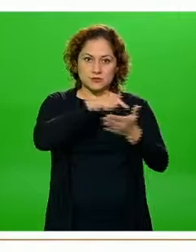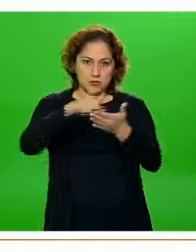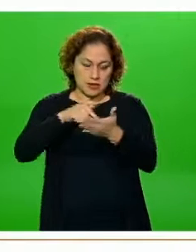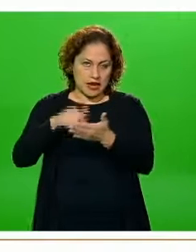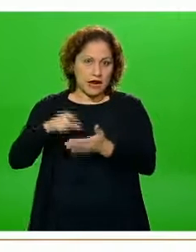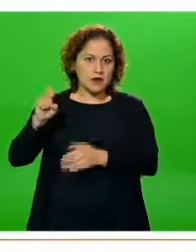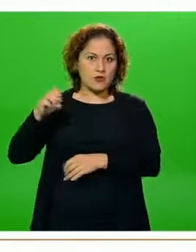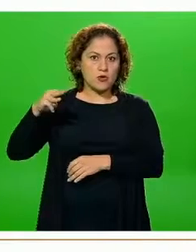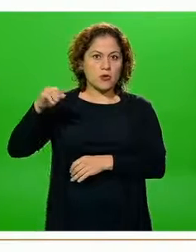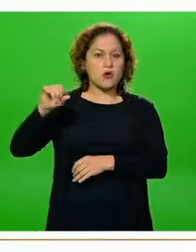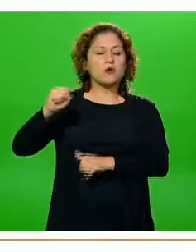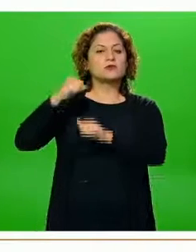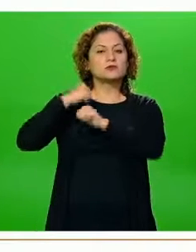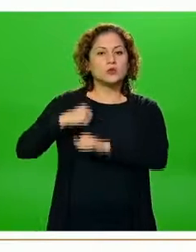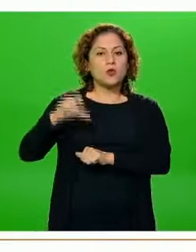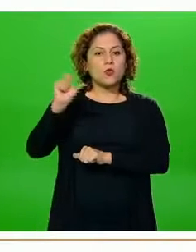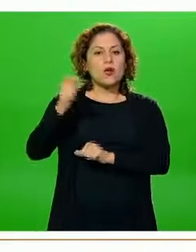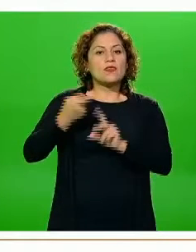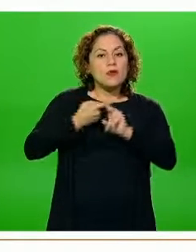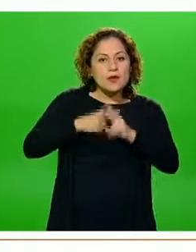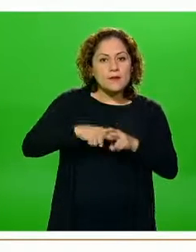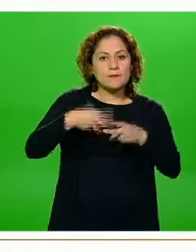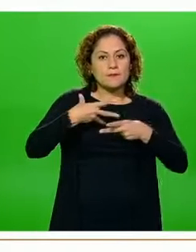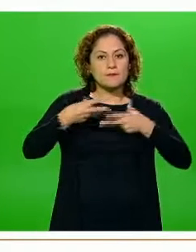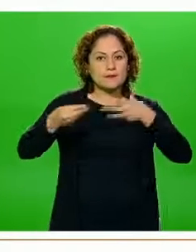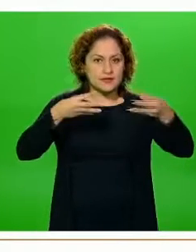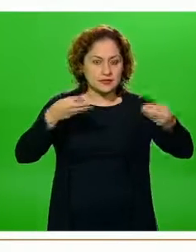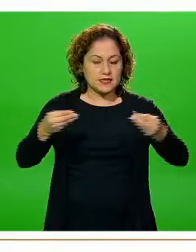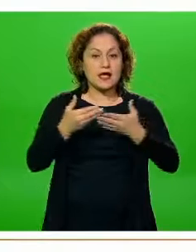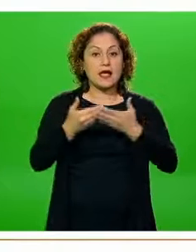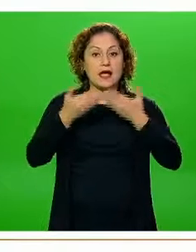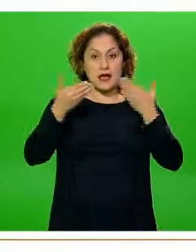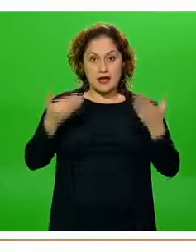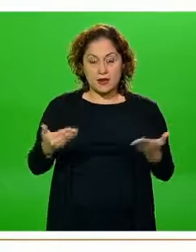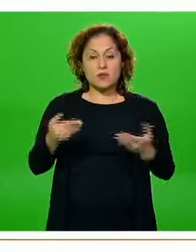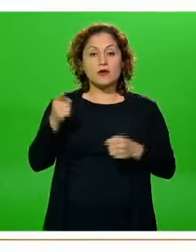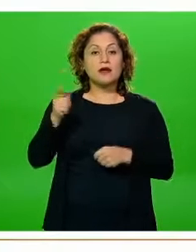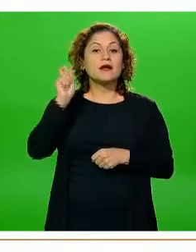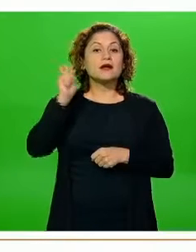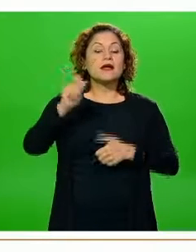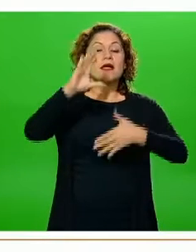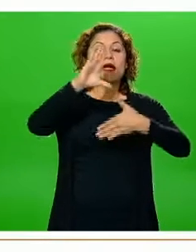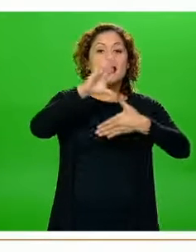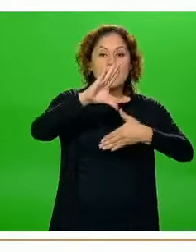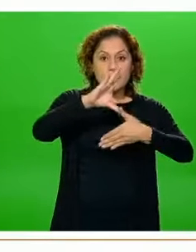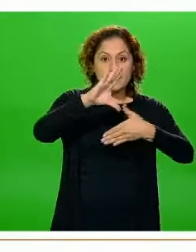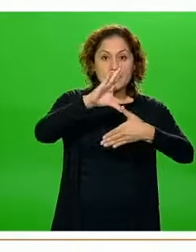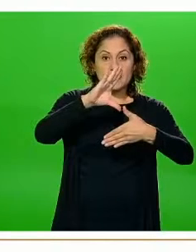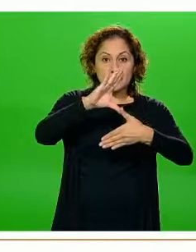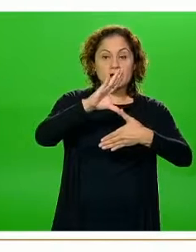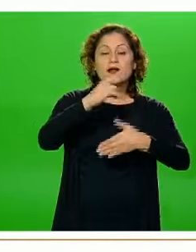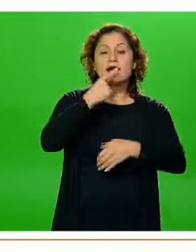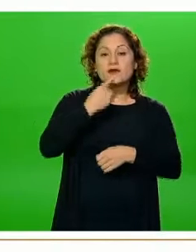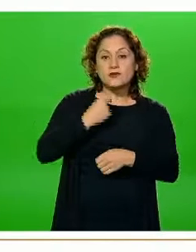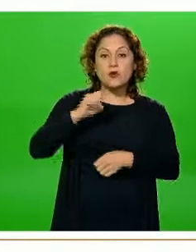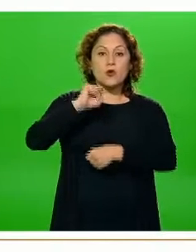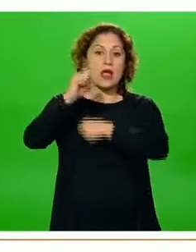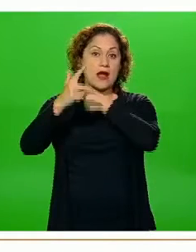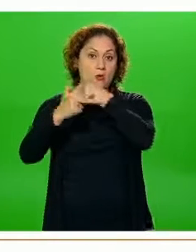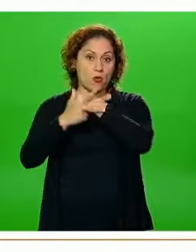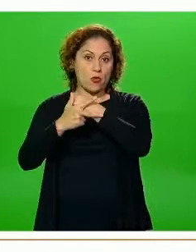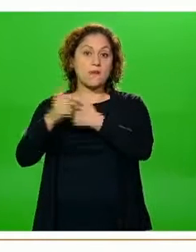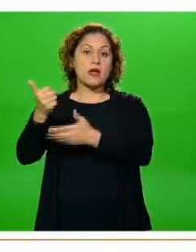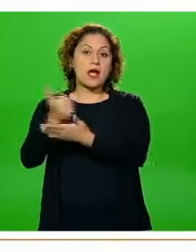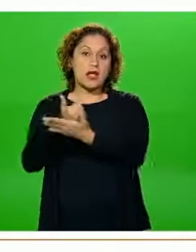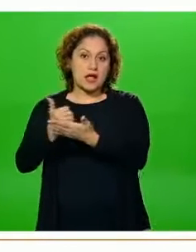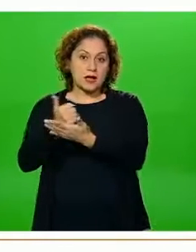Desde el inicio de la pandemia hasta el momento actual, pues sabemos que América, que es la barra en color rojo, y Europa, que es la barra en color azul, de